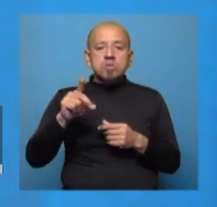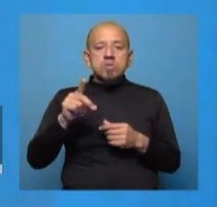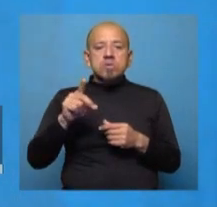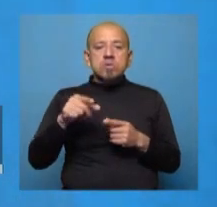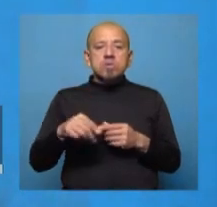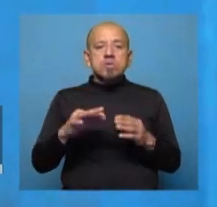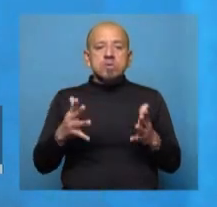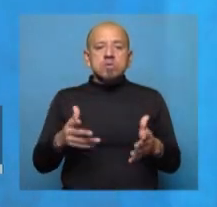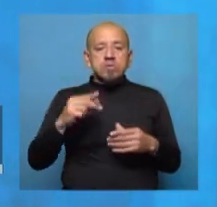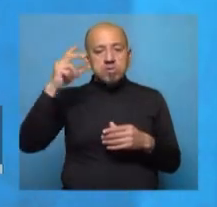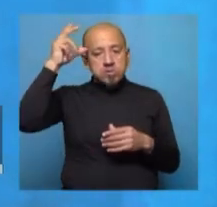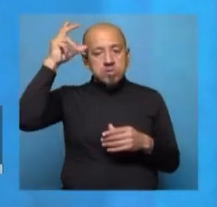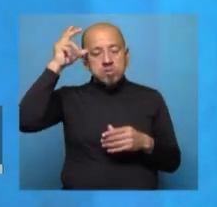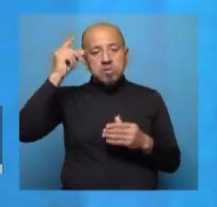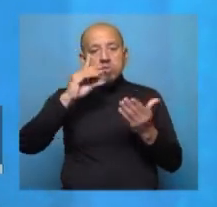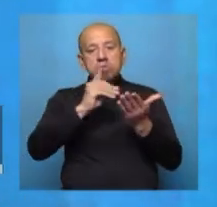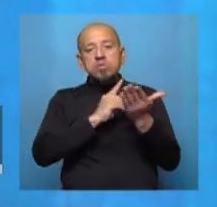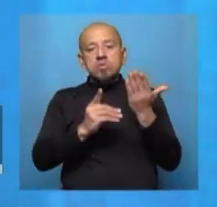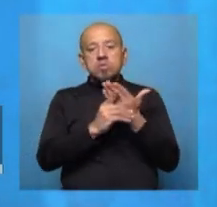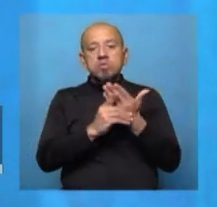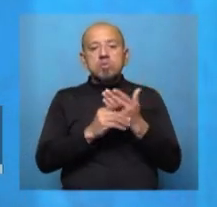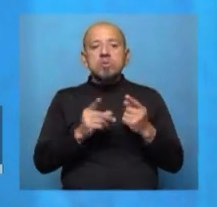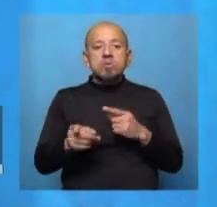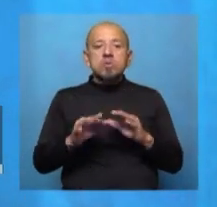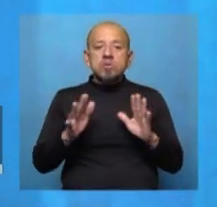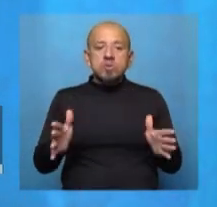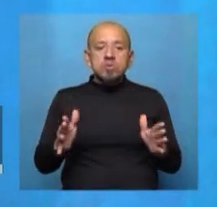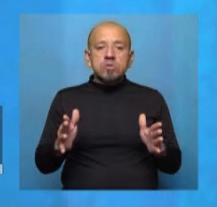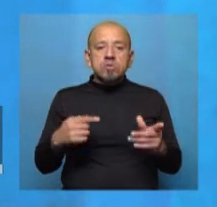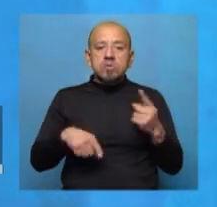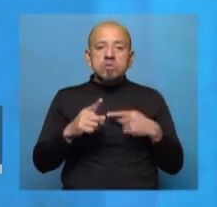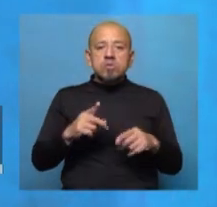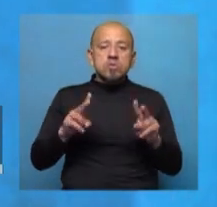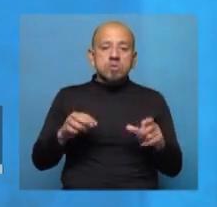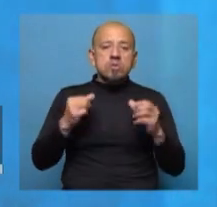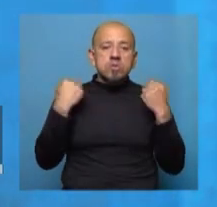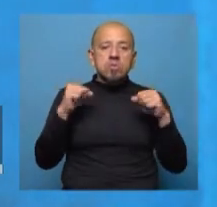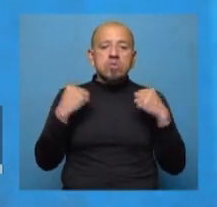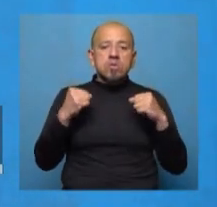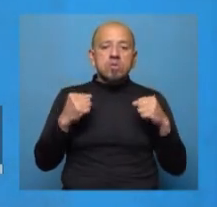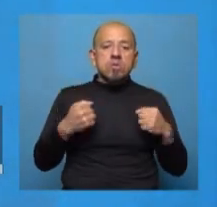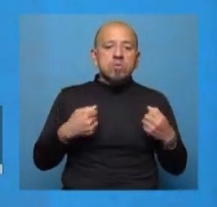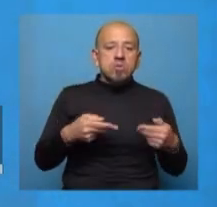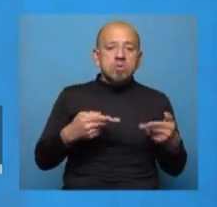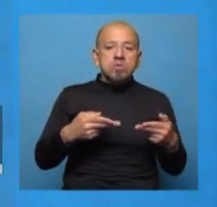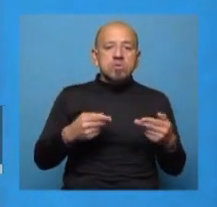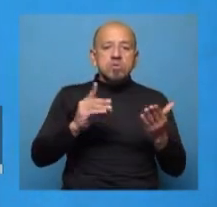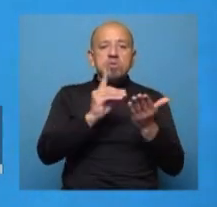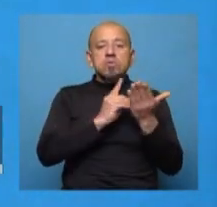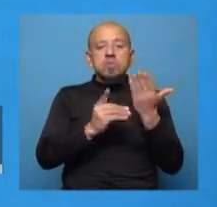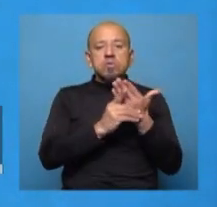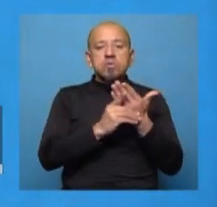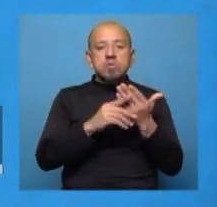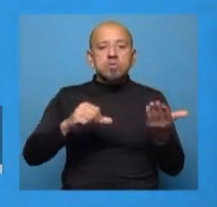fue para taré un proyecto ni exclusiva ni principalmente deportivo o futbolístico fue un proyecto